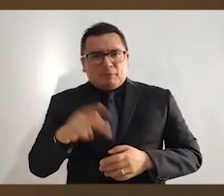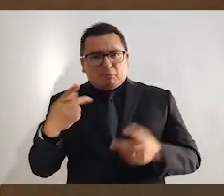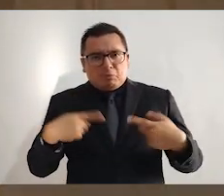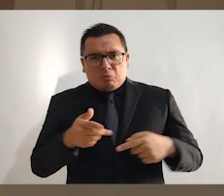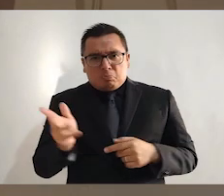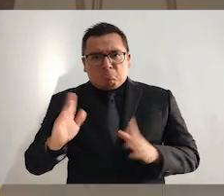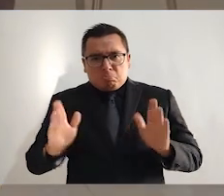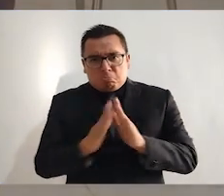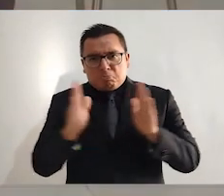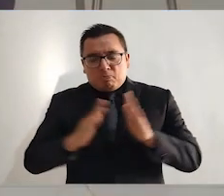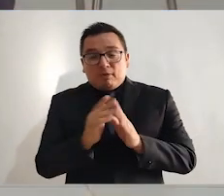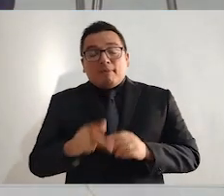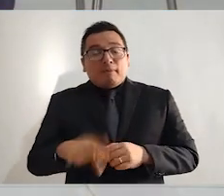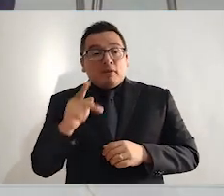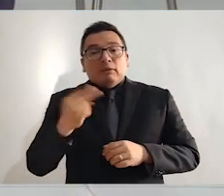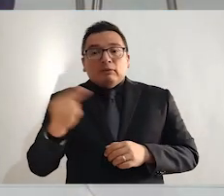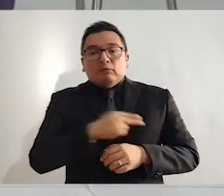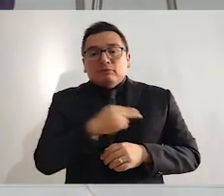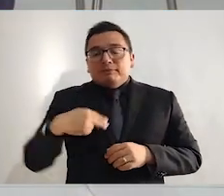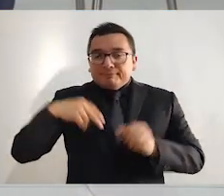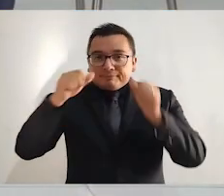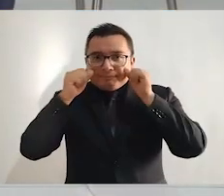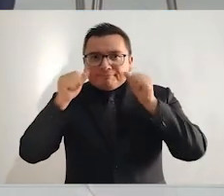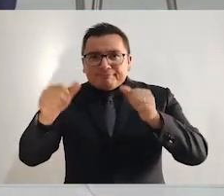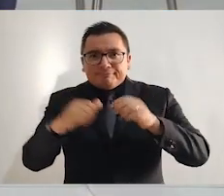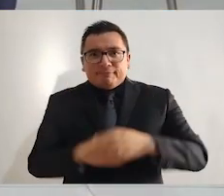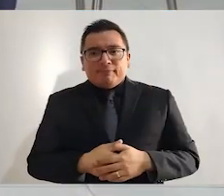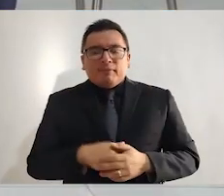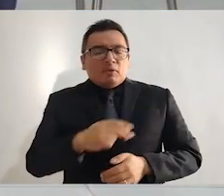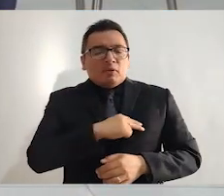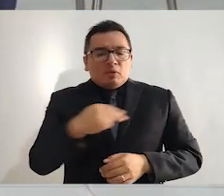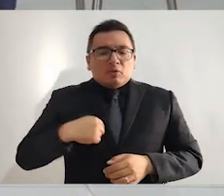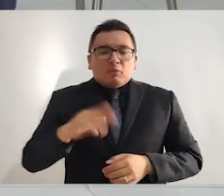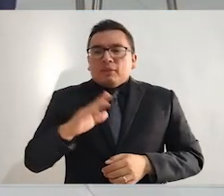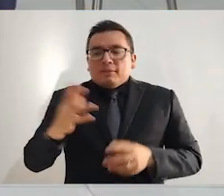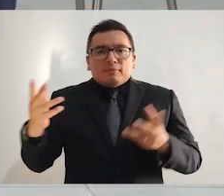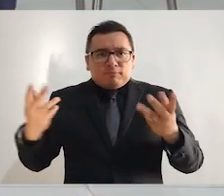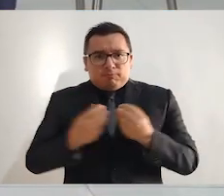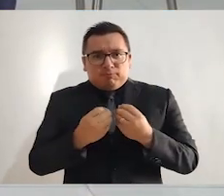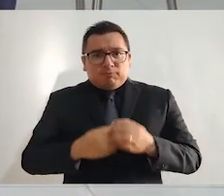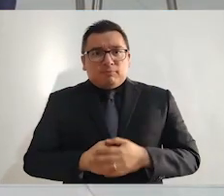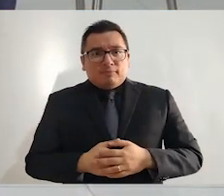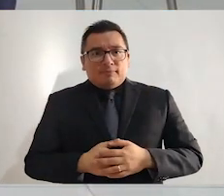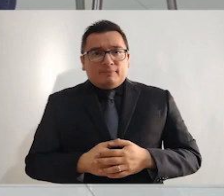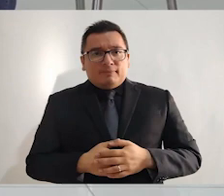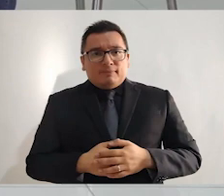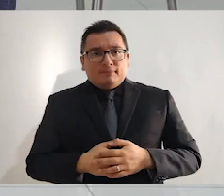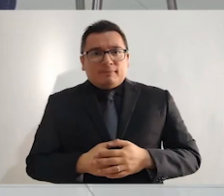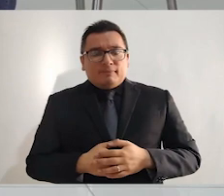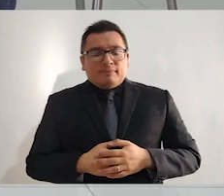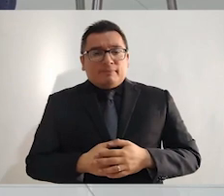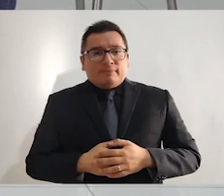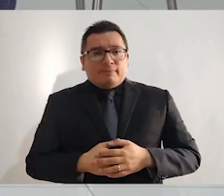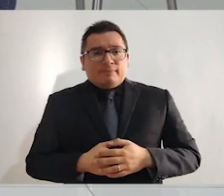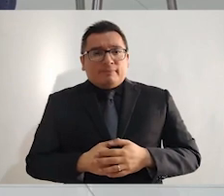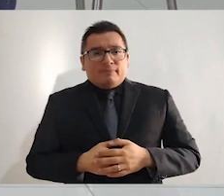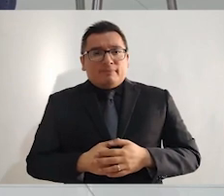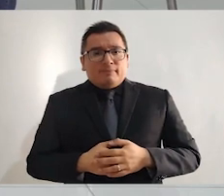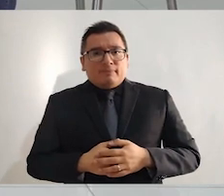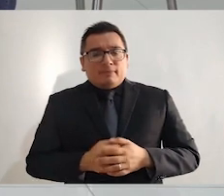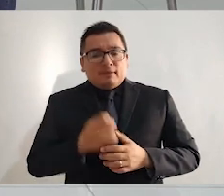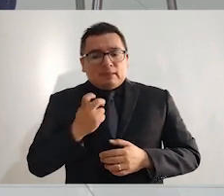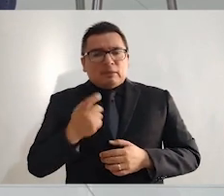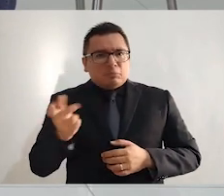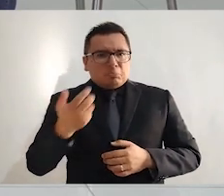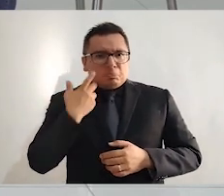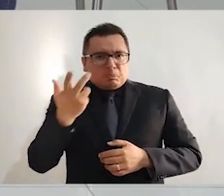participativos, Sí. siempre y cuando también los tomemos en cuenta, cuando los involucremos en este tipo de dinámicas y